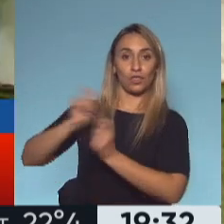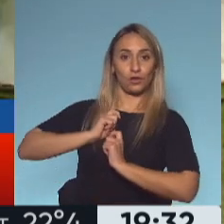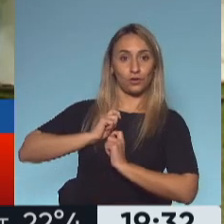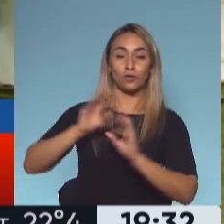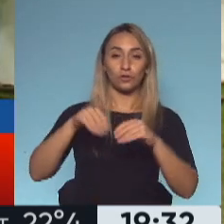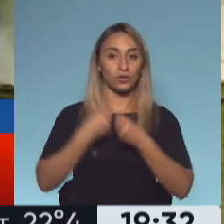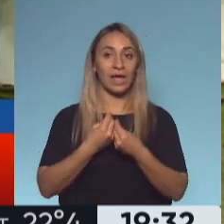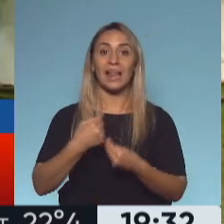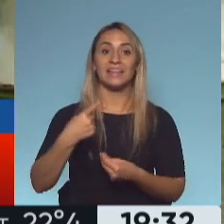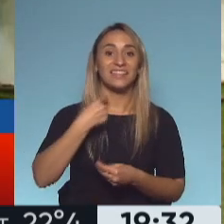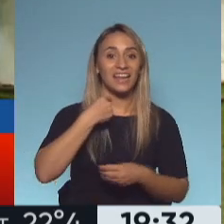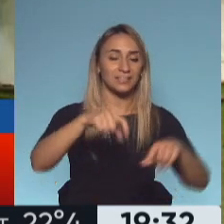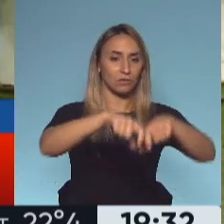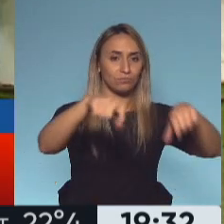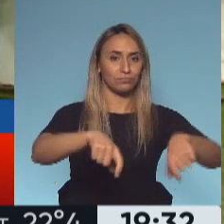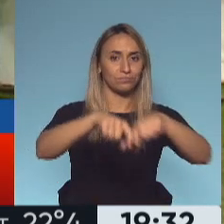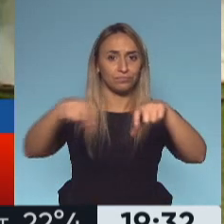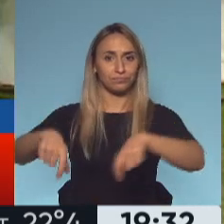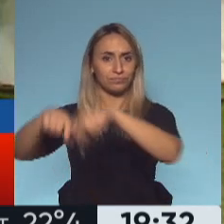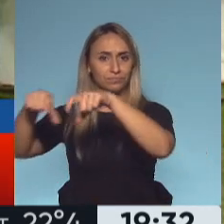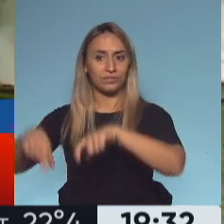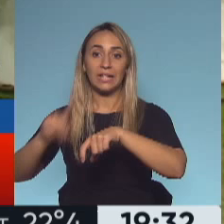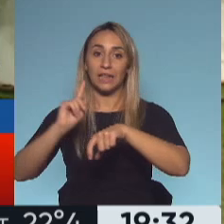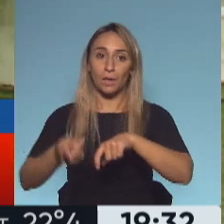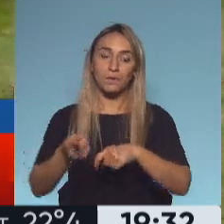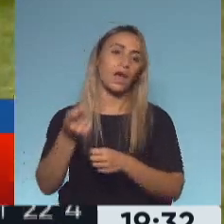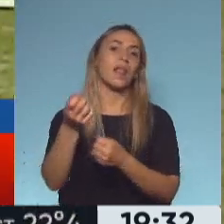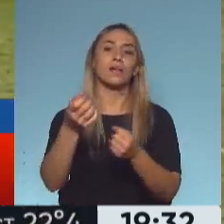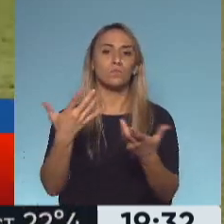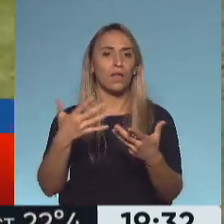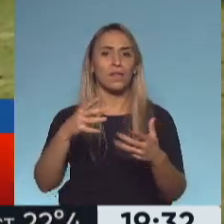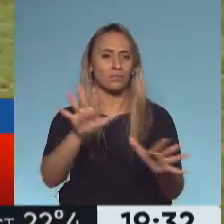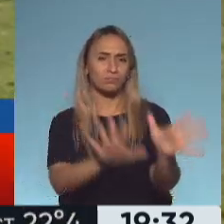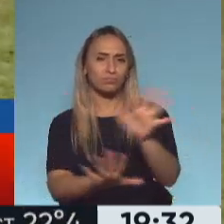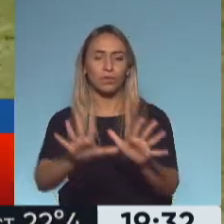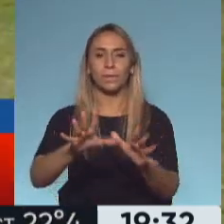13 módulos autos transportables, porque cada uno de esos módulos están montados